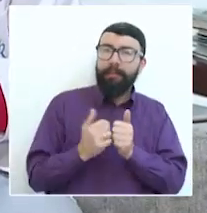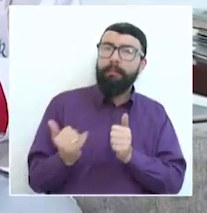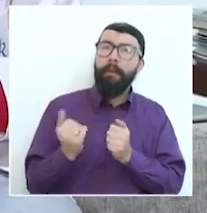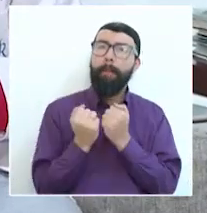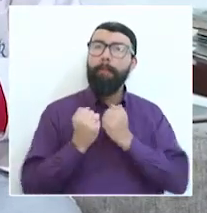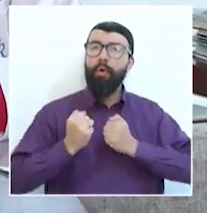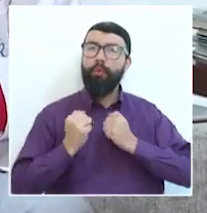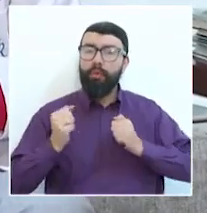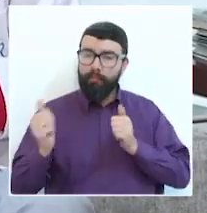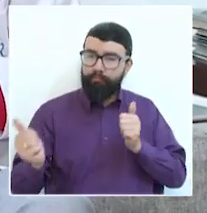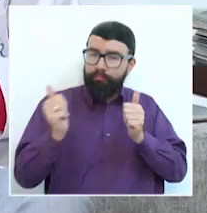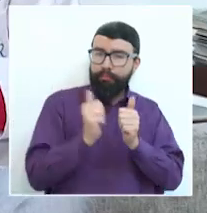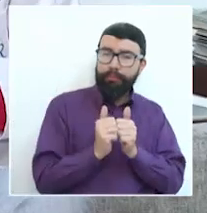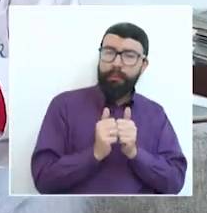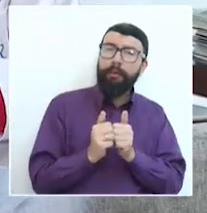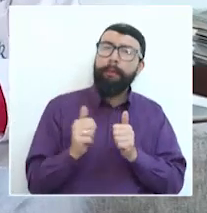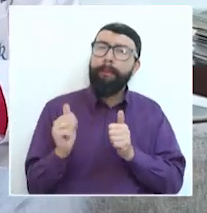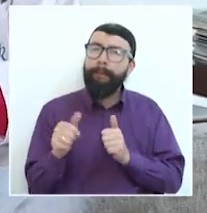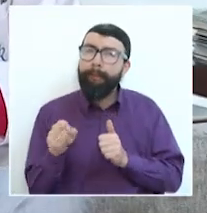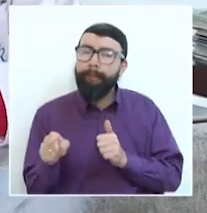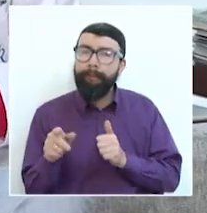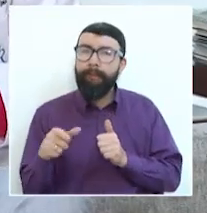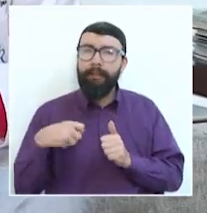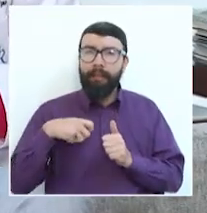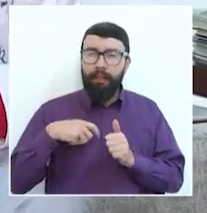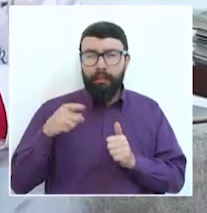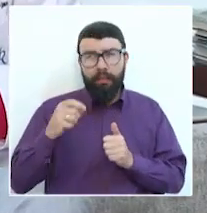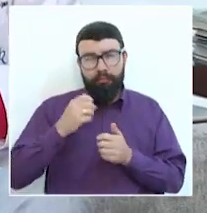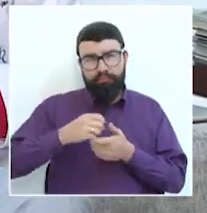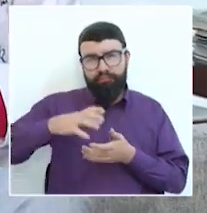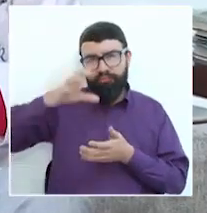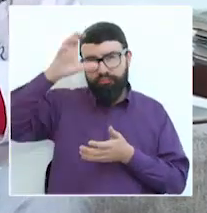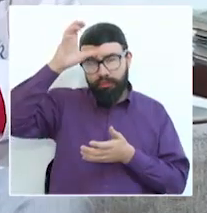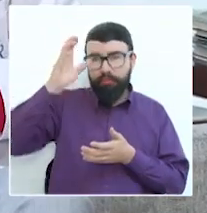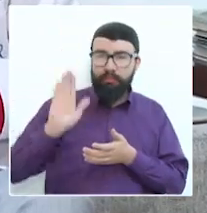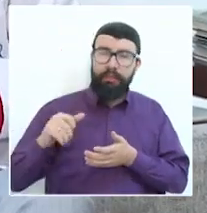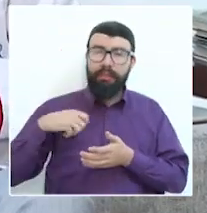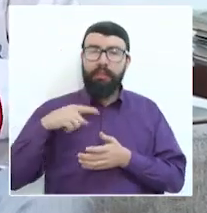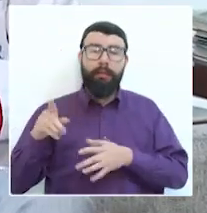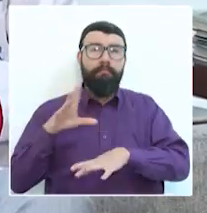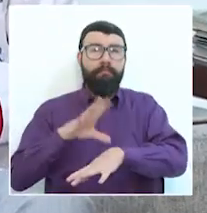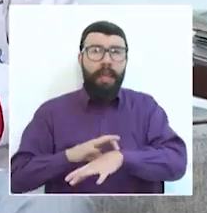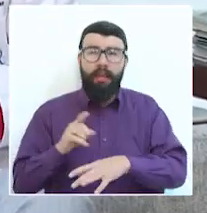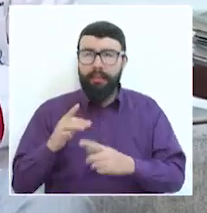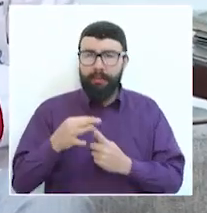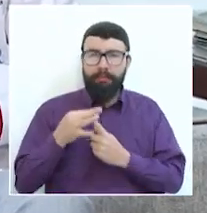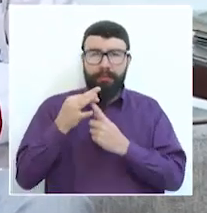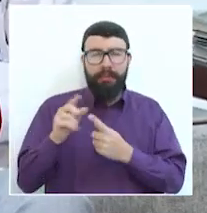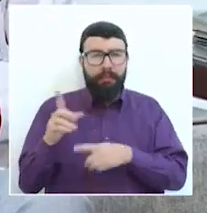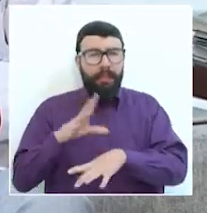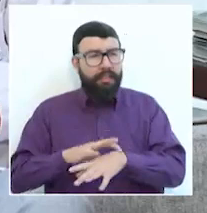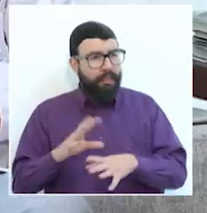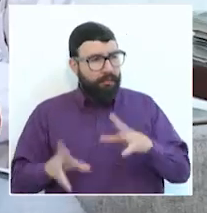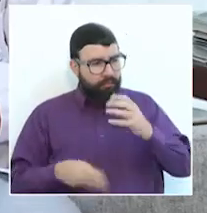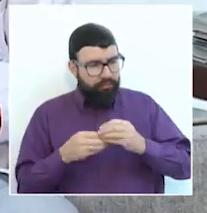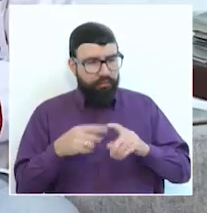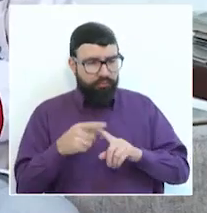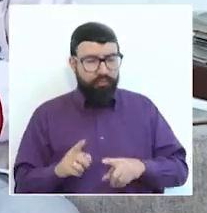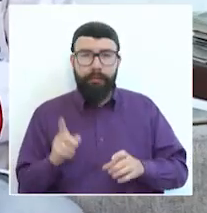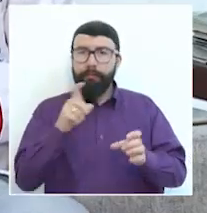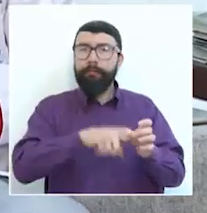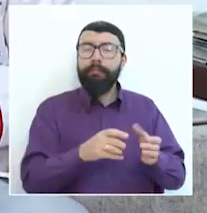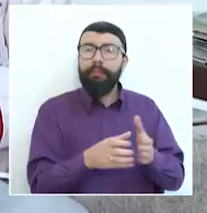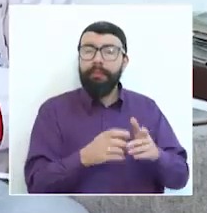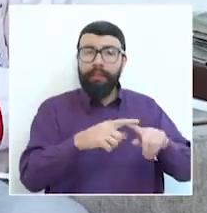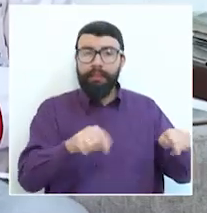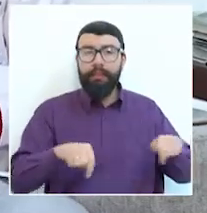Bogotá, él, además de tener un amplio conocimiento en toda la parte médica y especializarse en medicina alternativa, en la Manuela Beltrán,